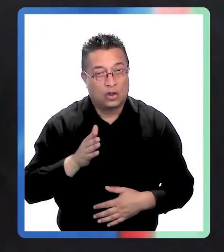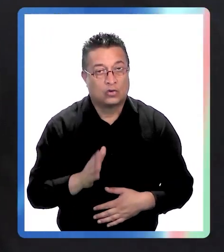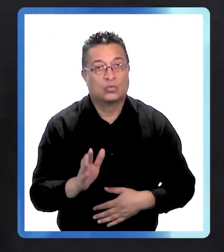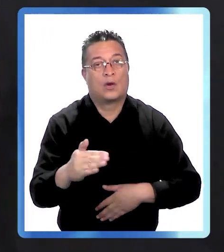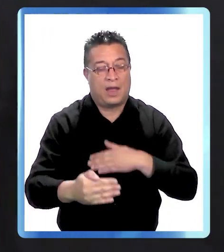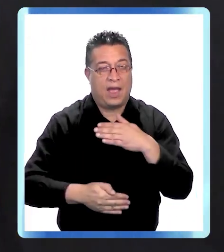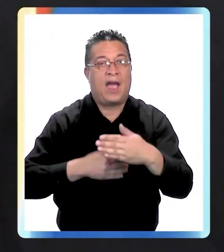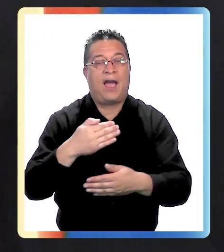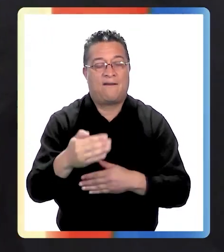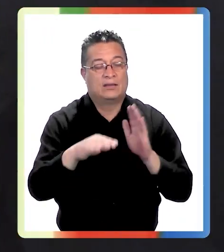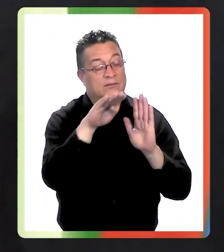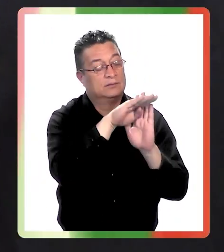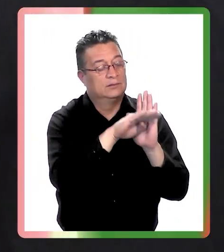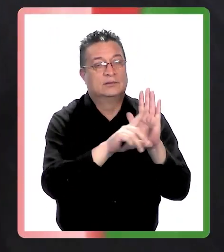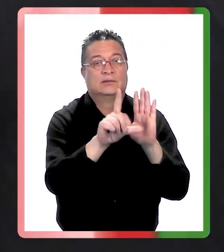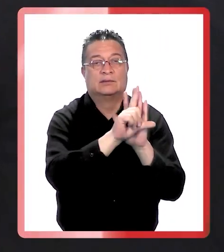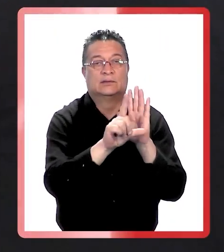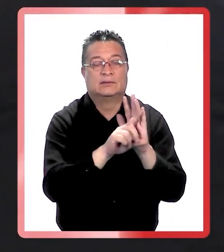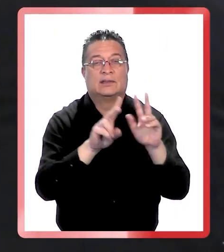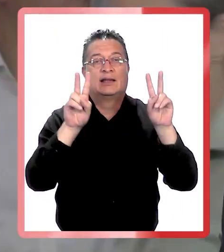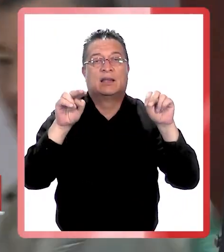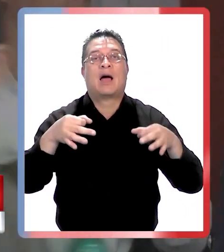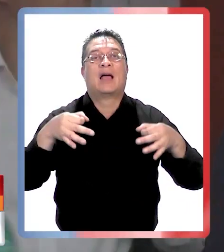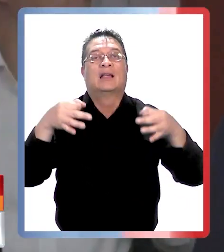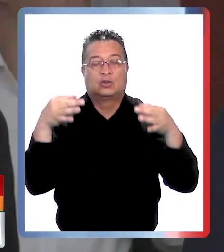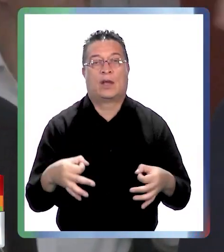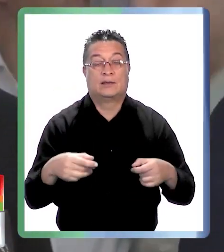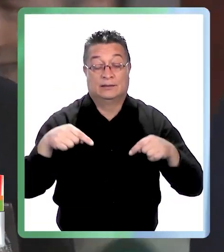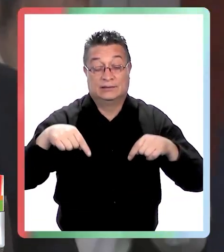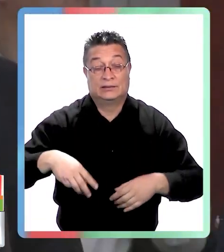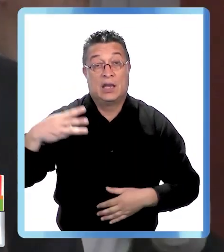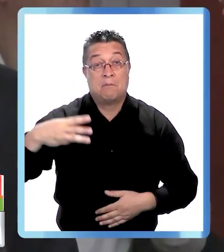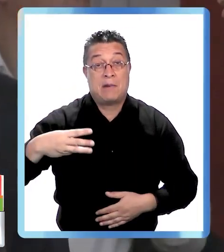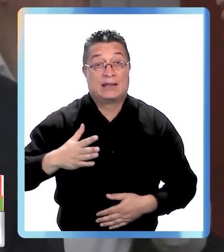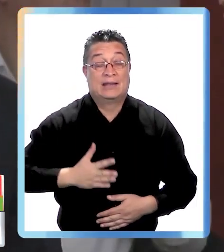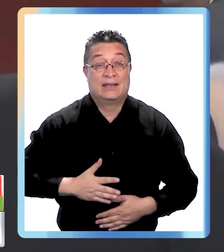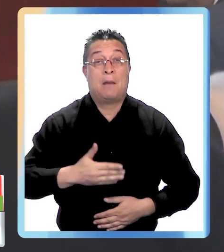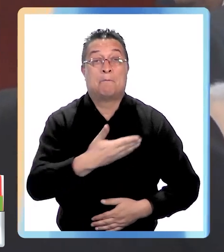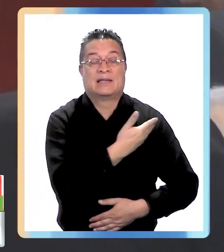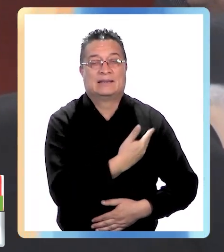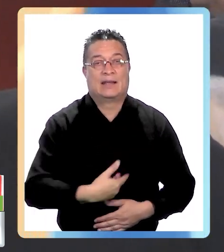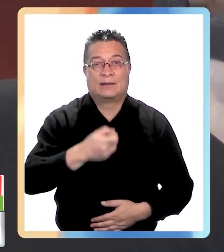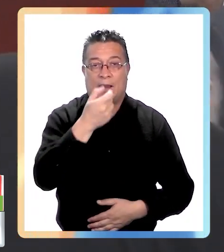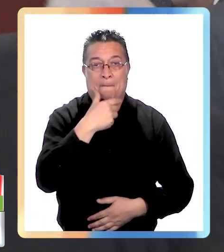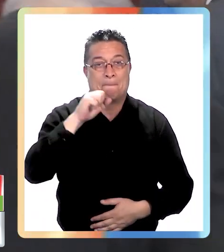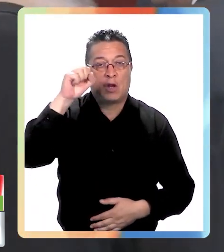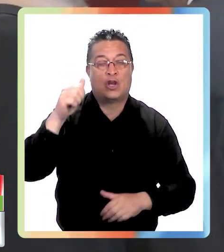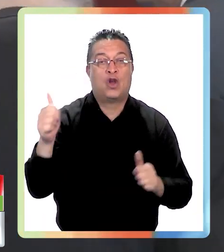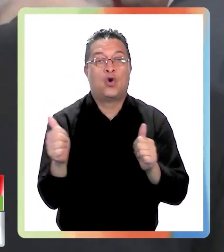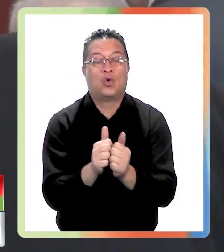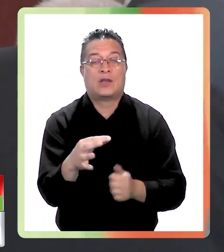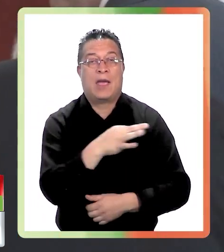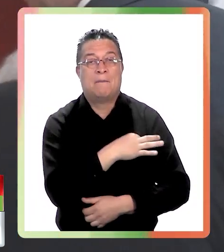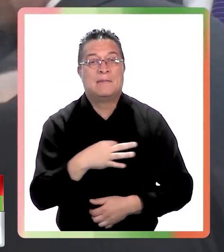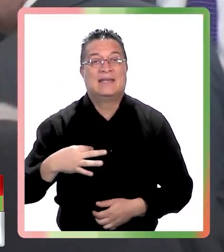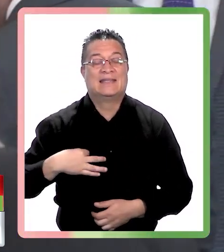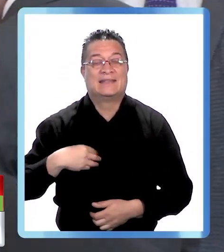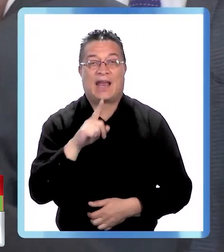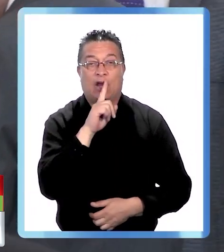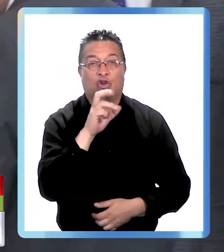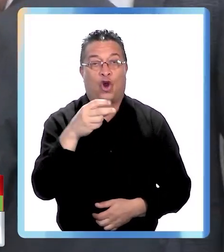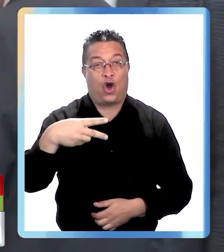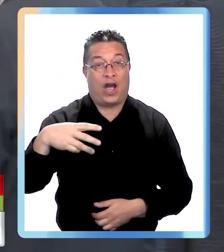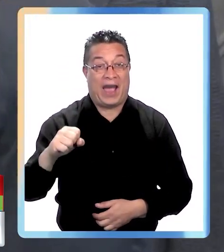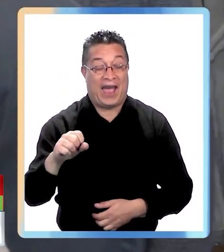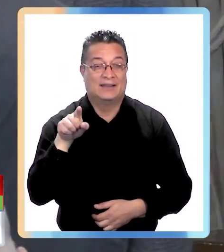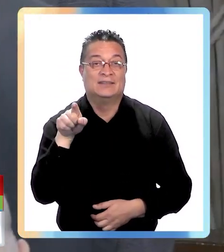Continúan avances en agenda legislativa en materia de seguridad. Este martes, el presidente Gabriel Boric, junto a la ministra del Interior